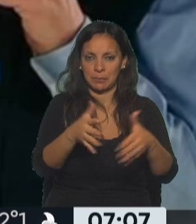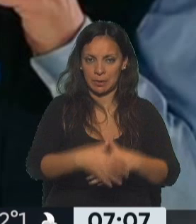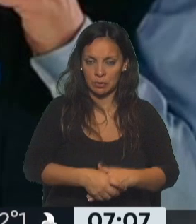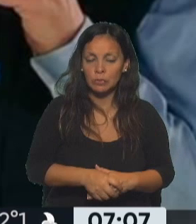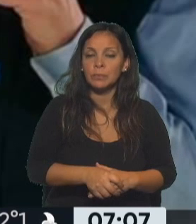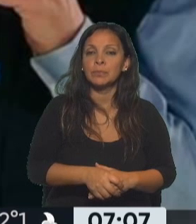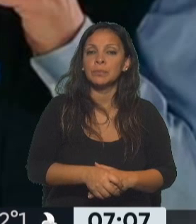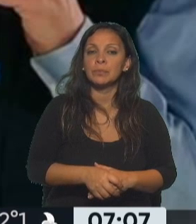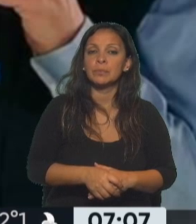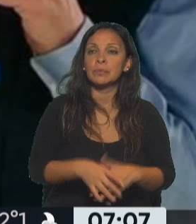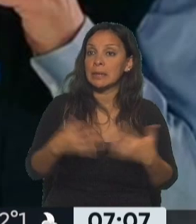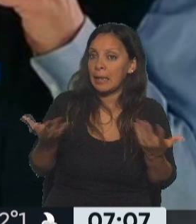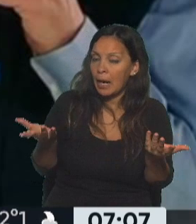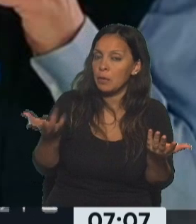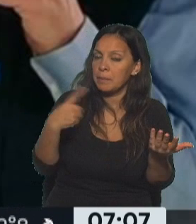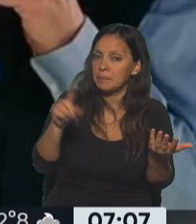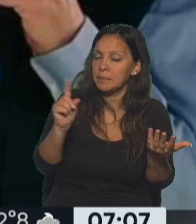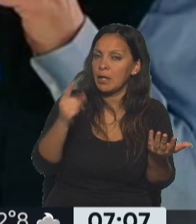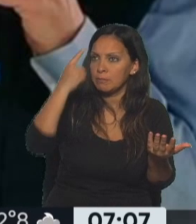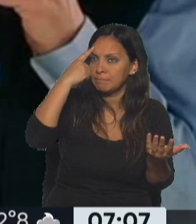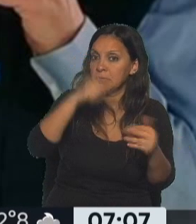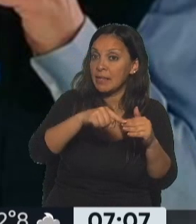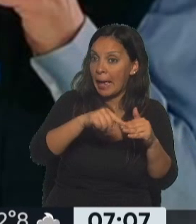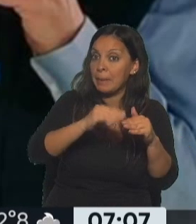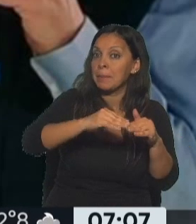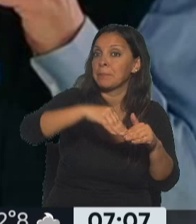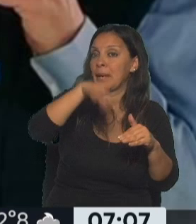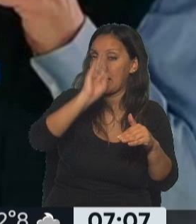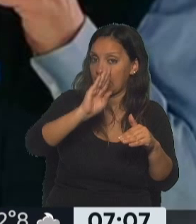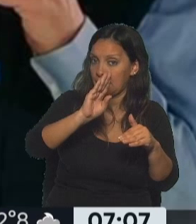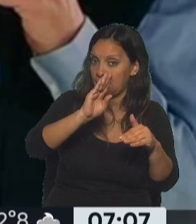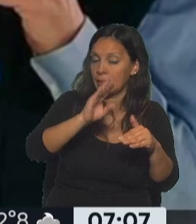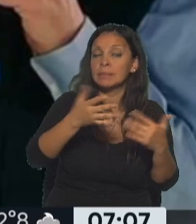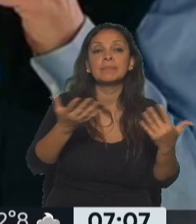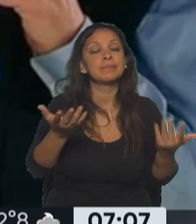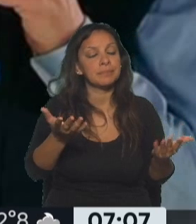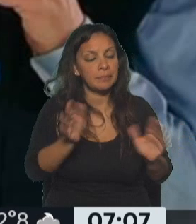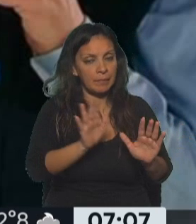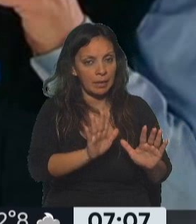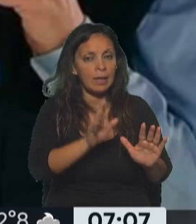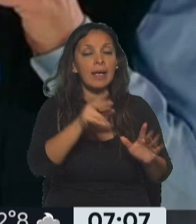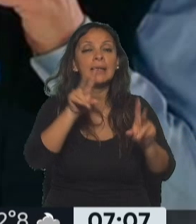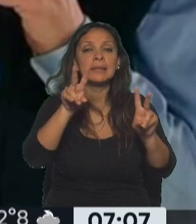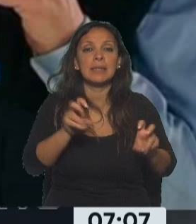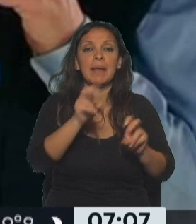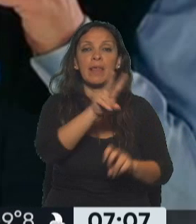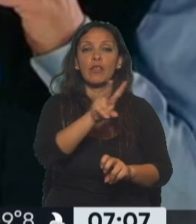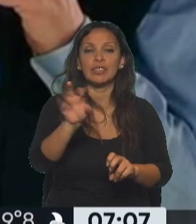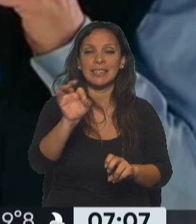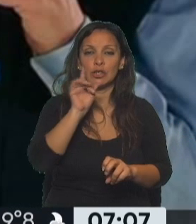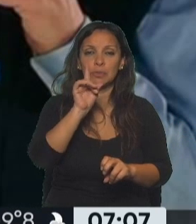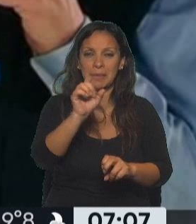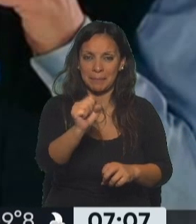que con la inflación... a partir de ayer para arriba, digamos. Claro, digamos, o sea, el tema de los 200.000 pesos es que con la inflación